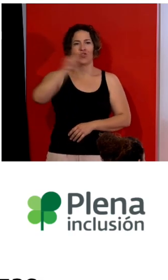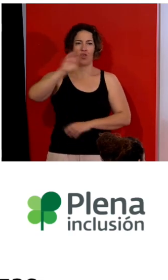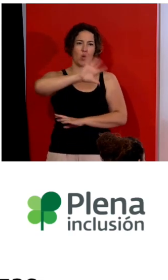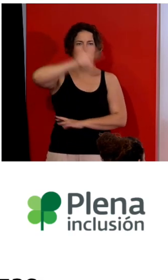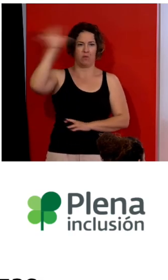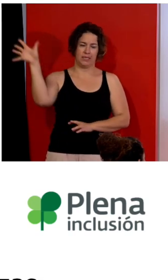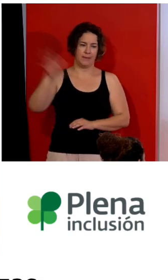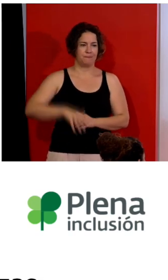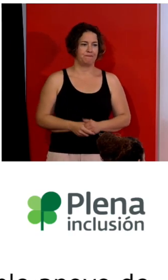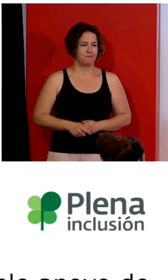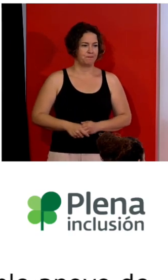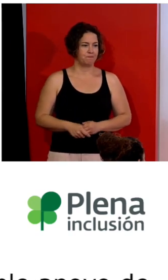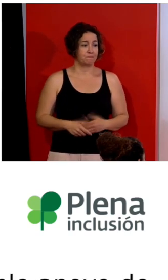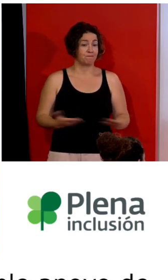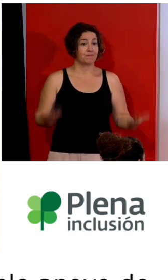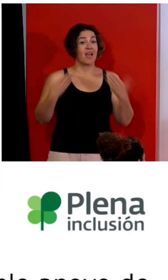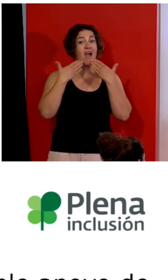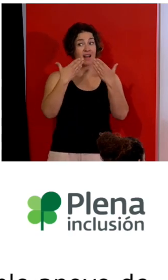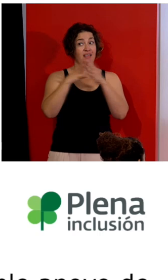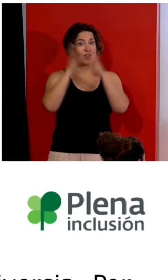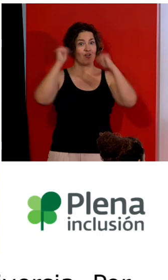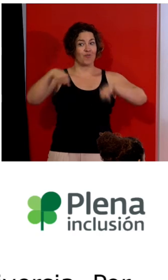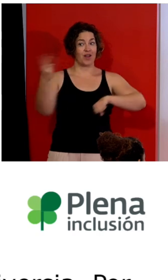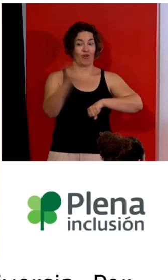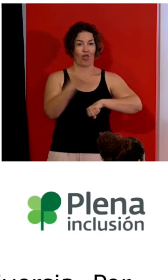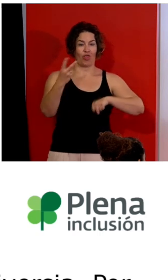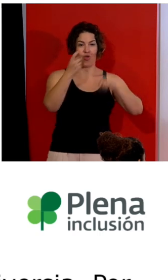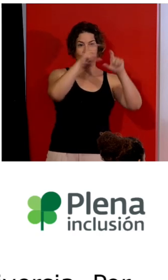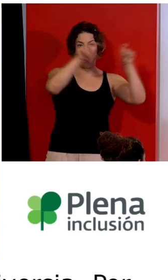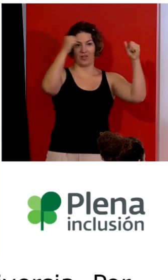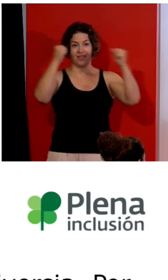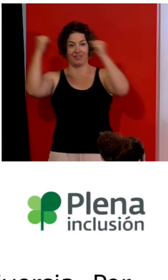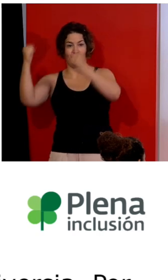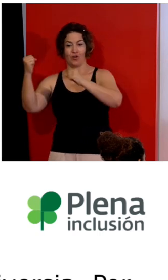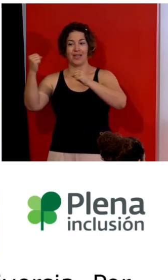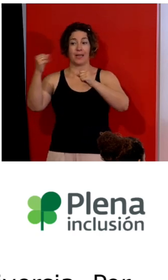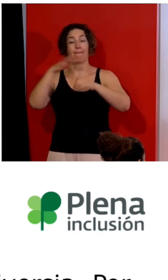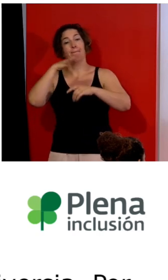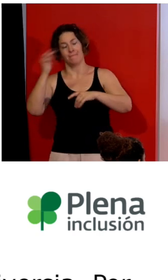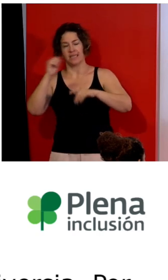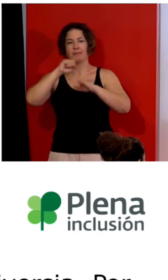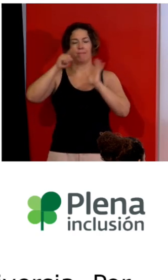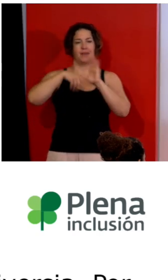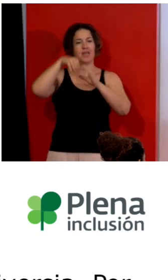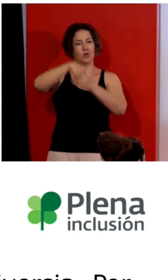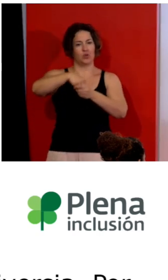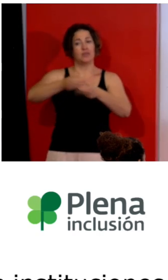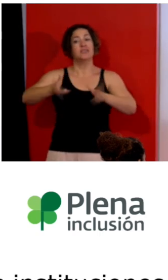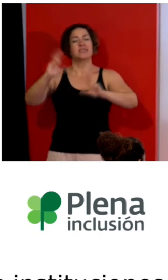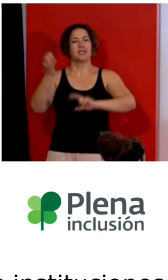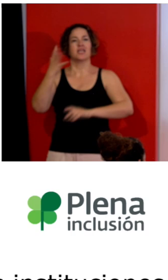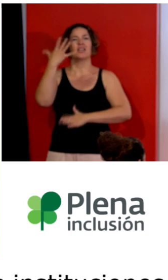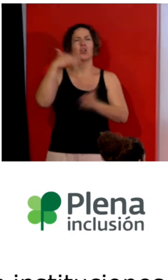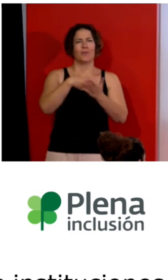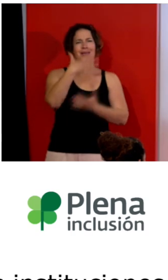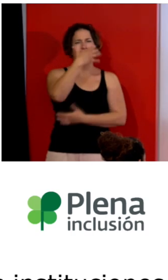Universia. Por medio de este convenio entre ambas instituciones y Plena Inclusión, que ha permitido que más de